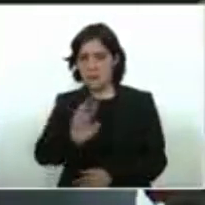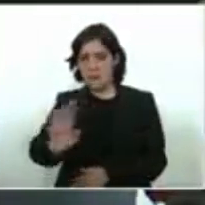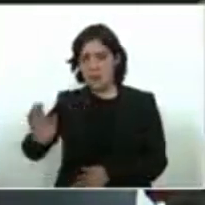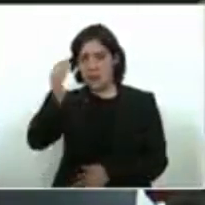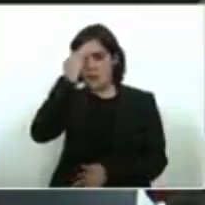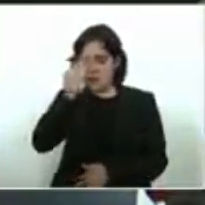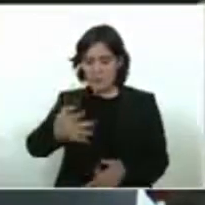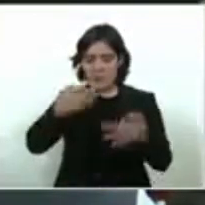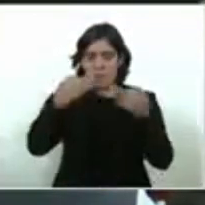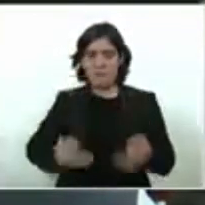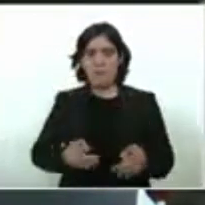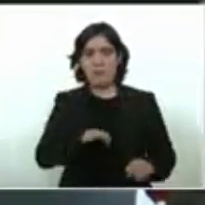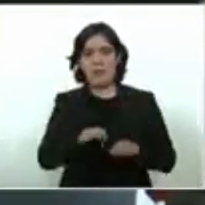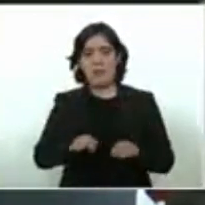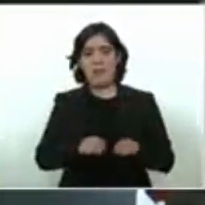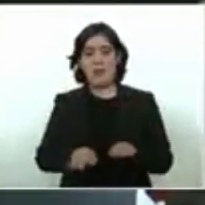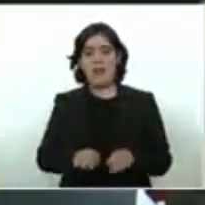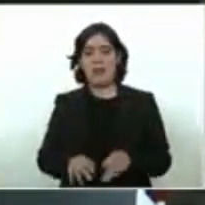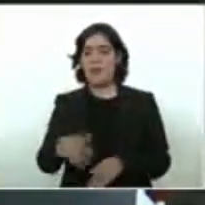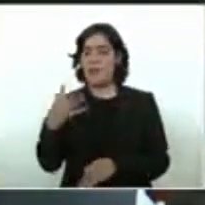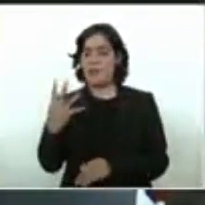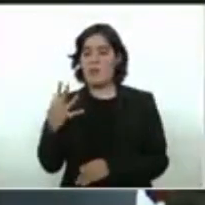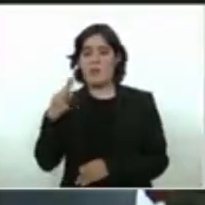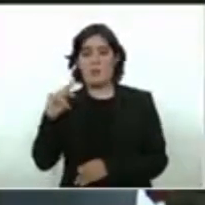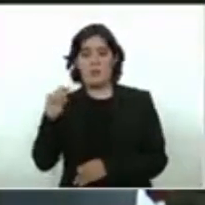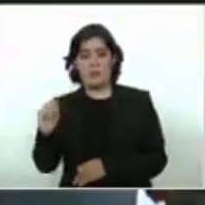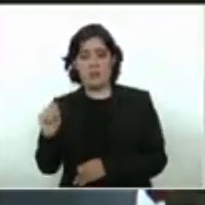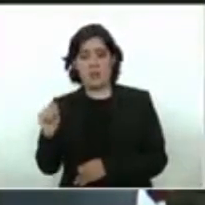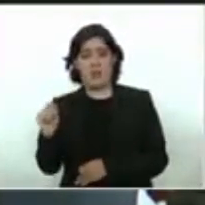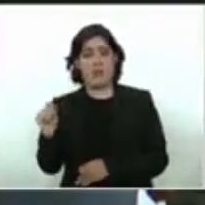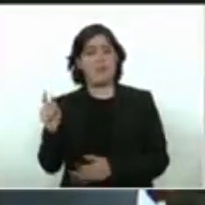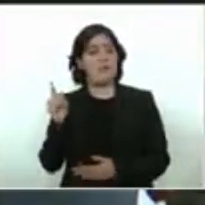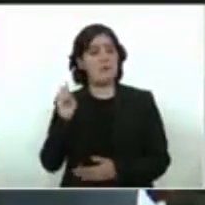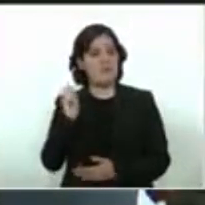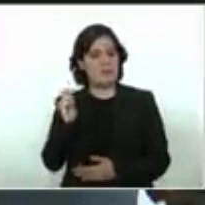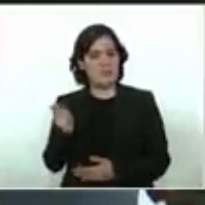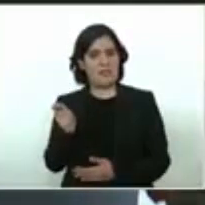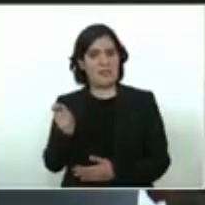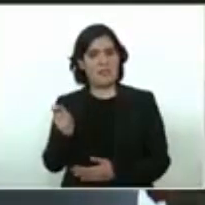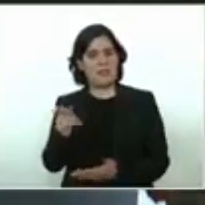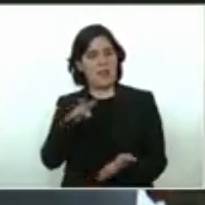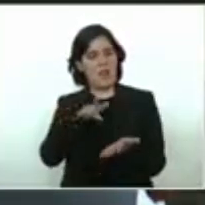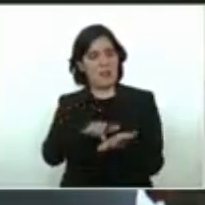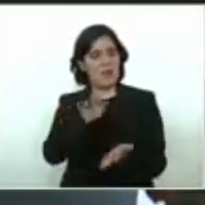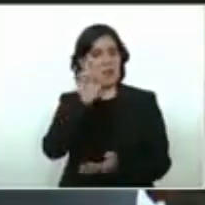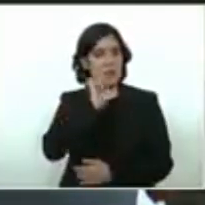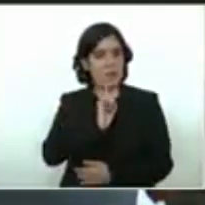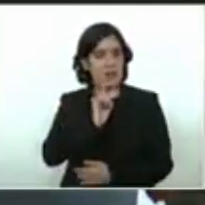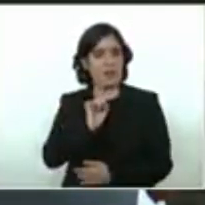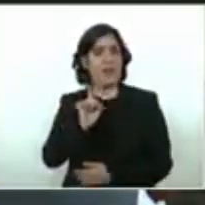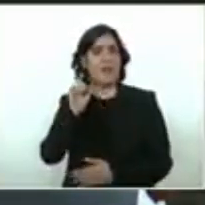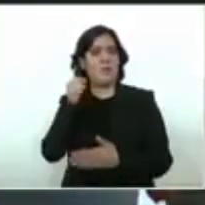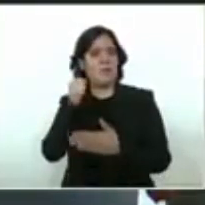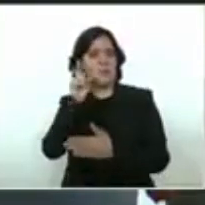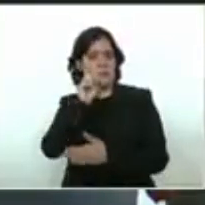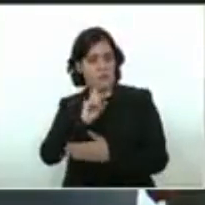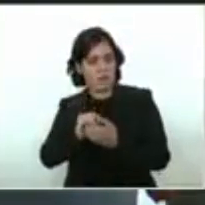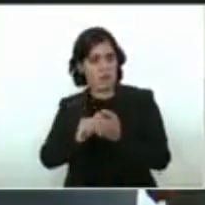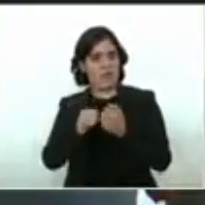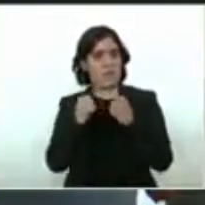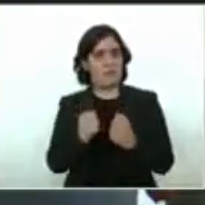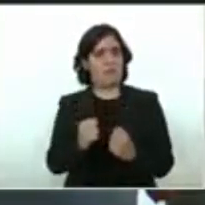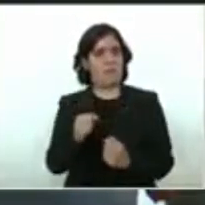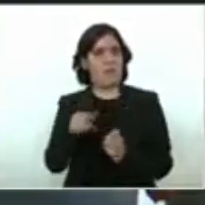confeso de que la cuarta transformación es solidaria es orora y es feminista y en esta gran